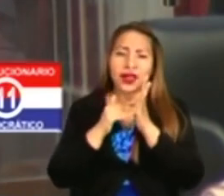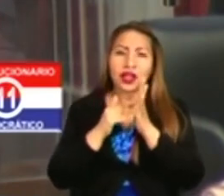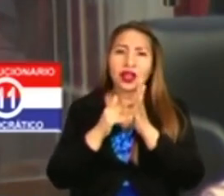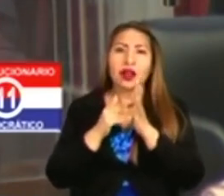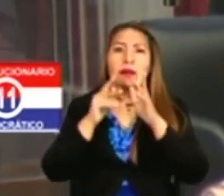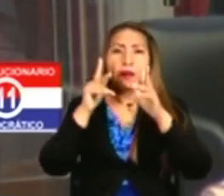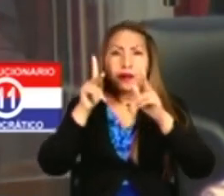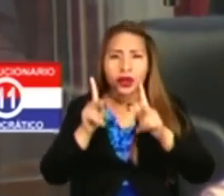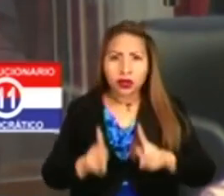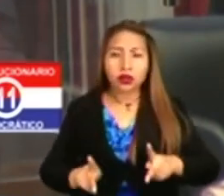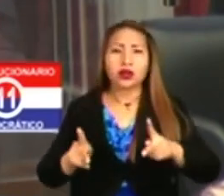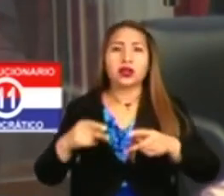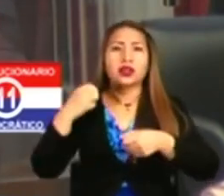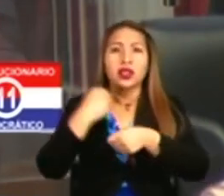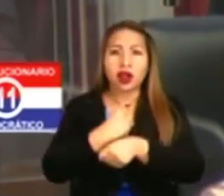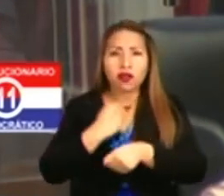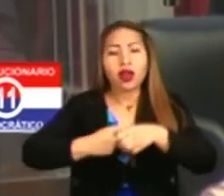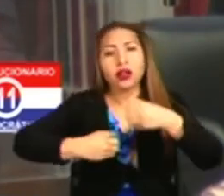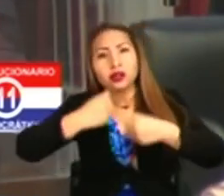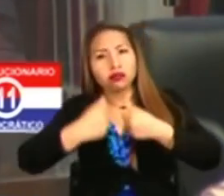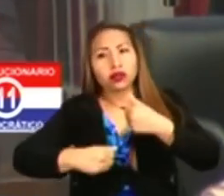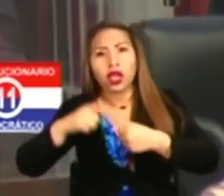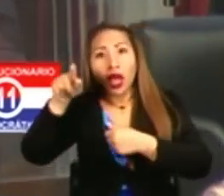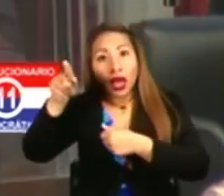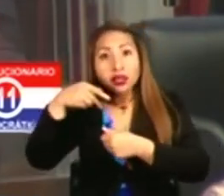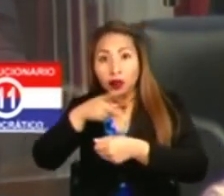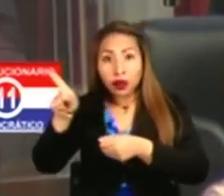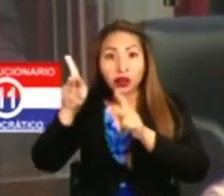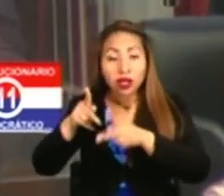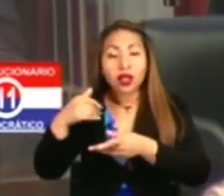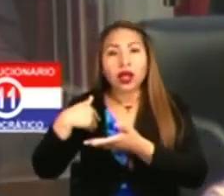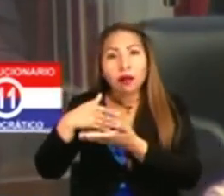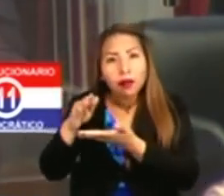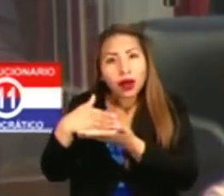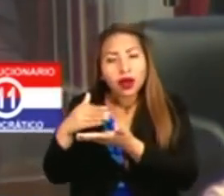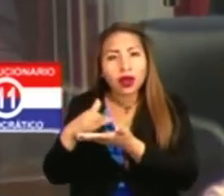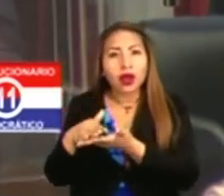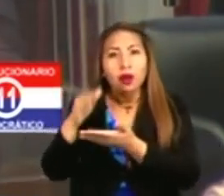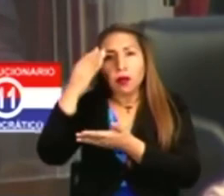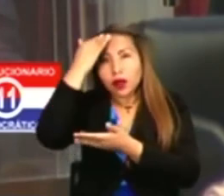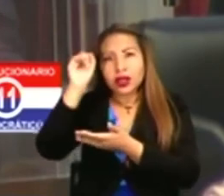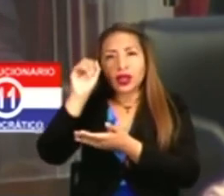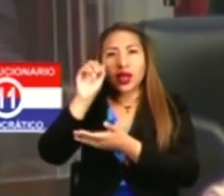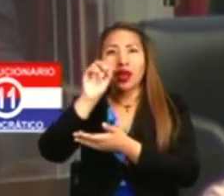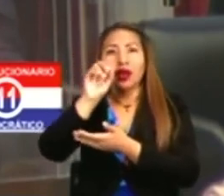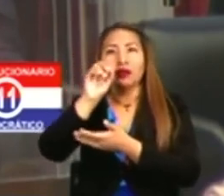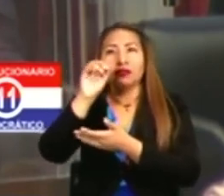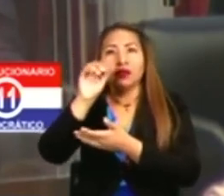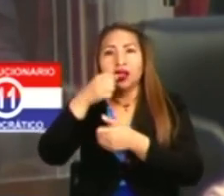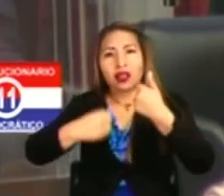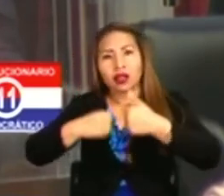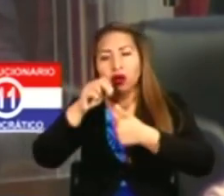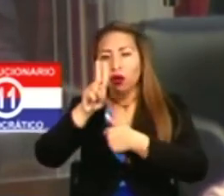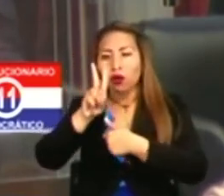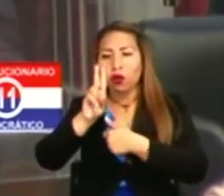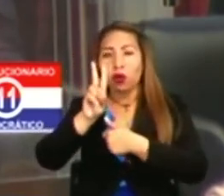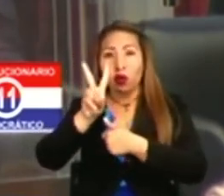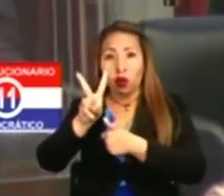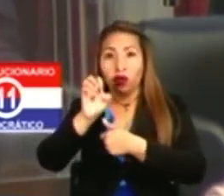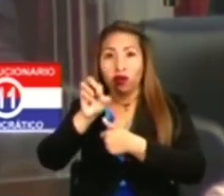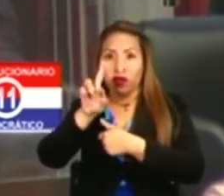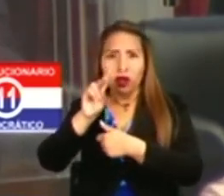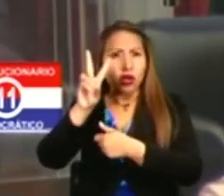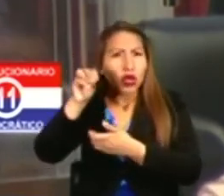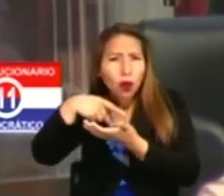certificados de operación, seguro. Y esos señores de Uber Apetito 24 y estas plataformas